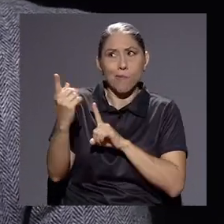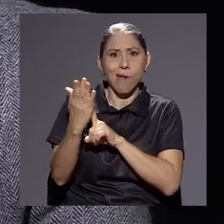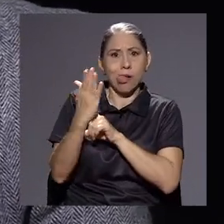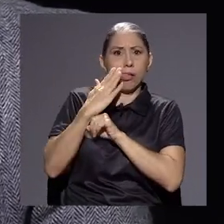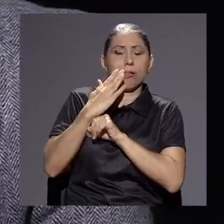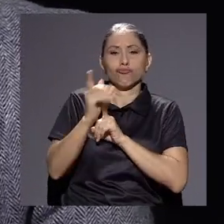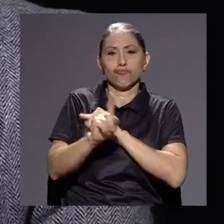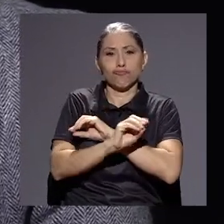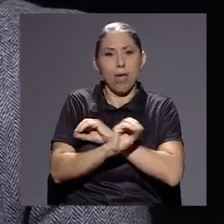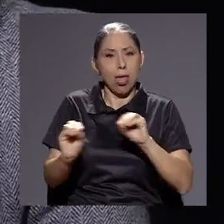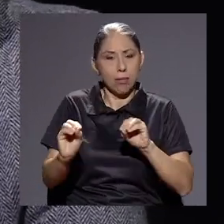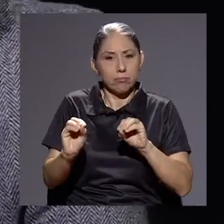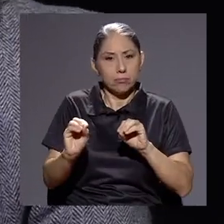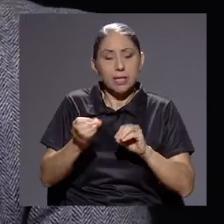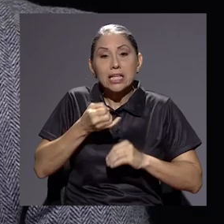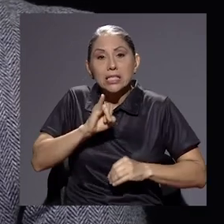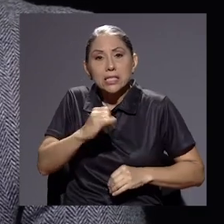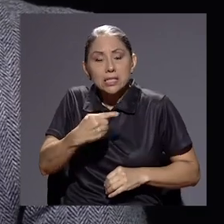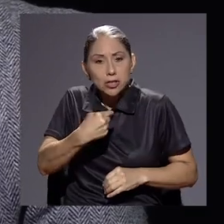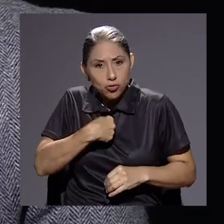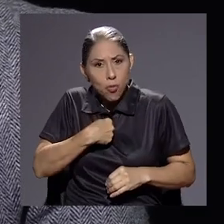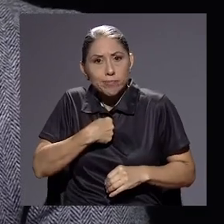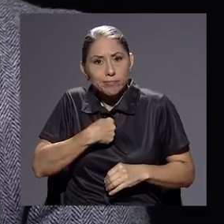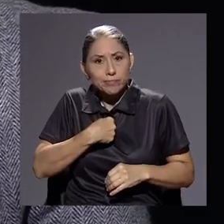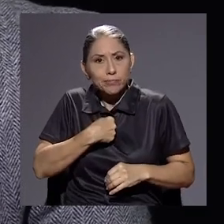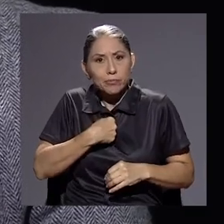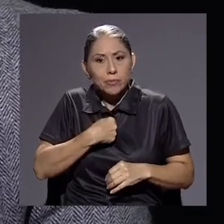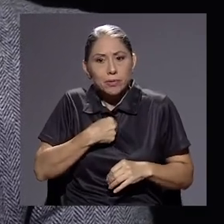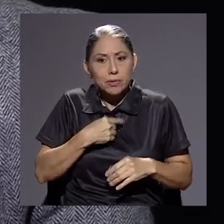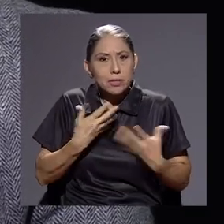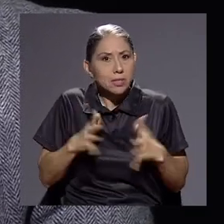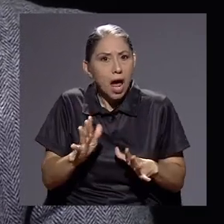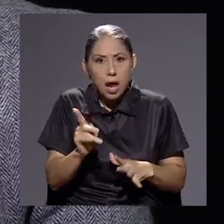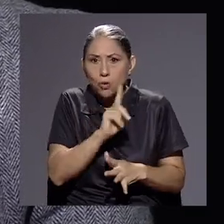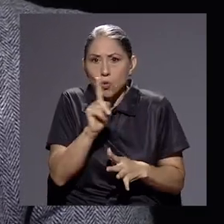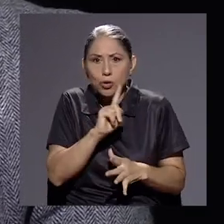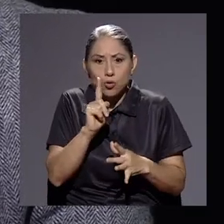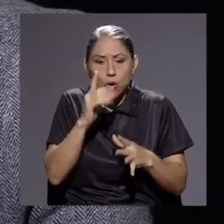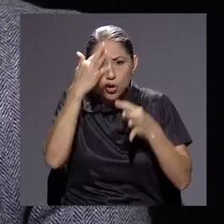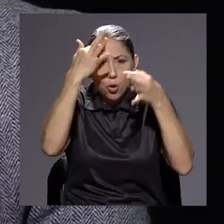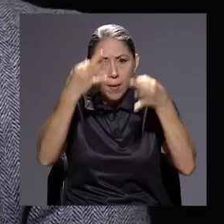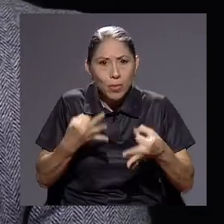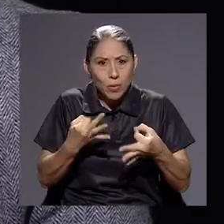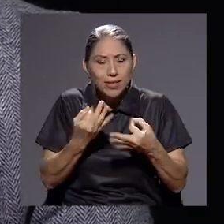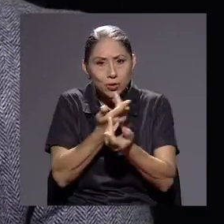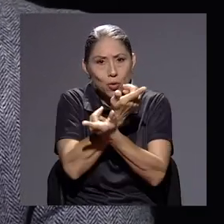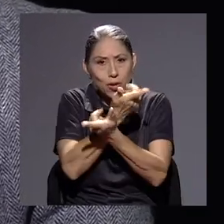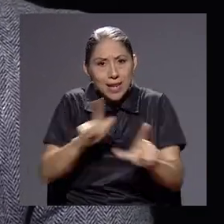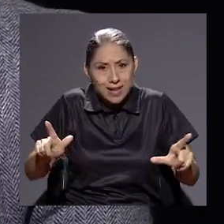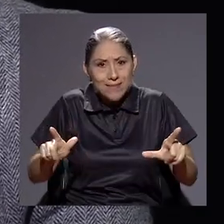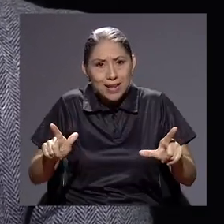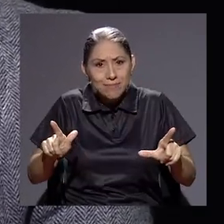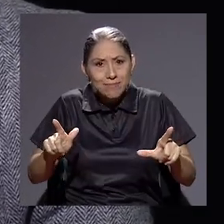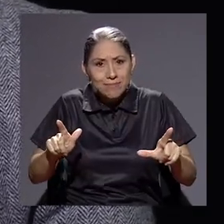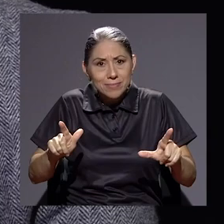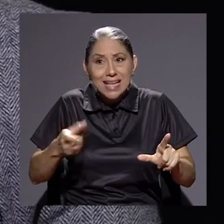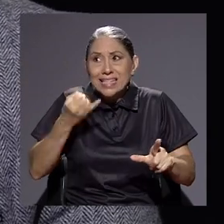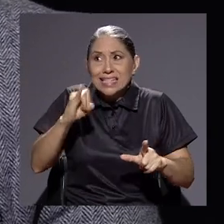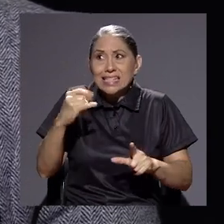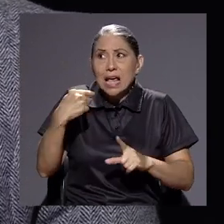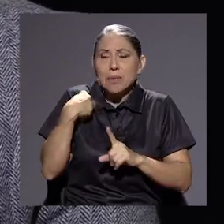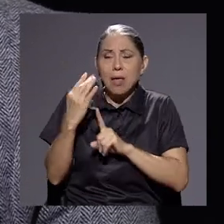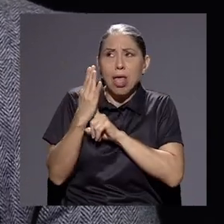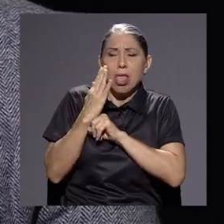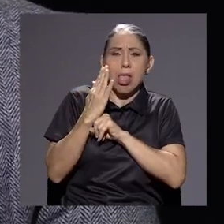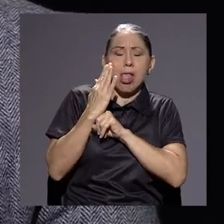en que yo dejo de tomar una decisión libre, sin coacciones, ya no